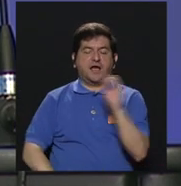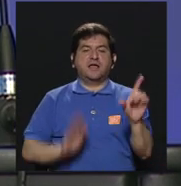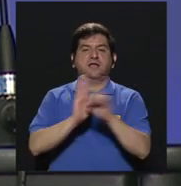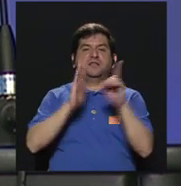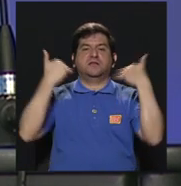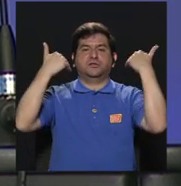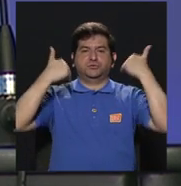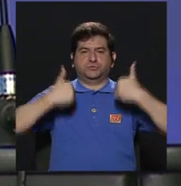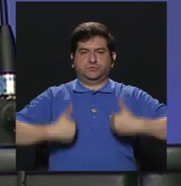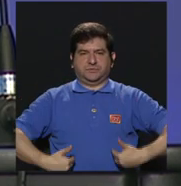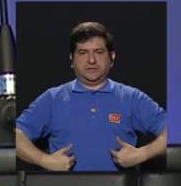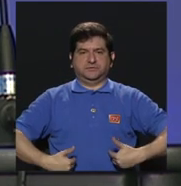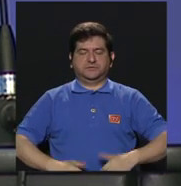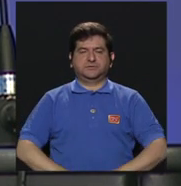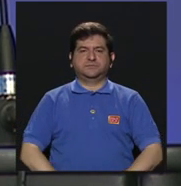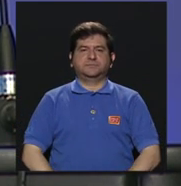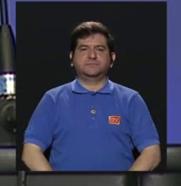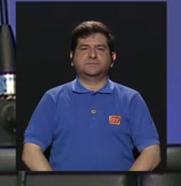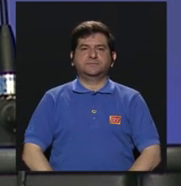derechos humanos.